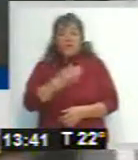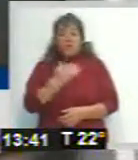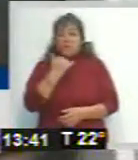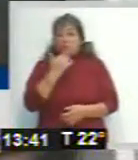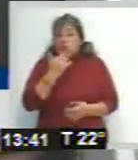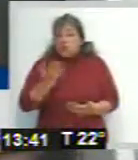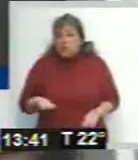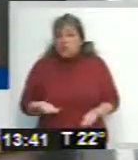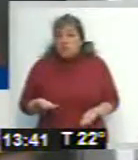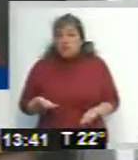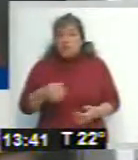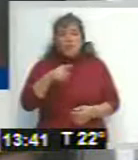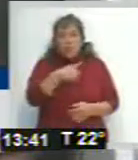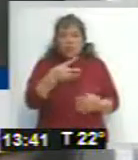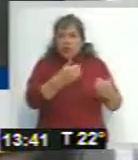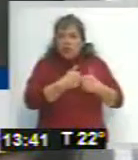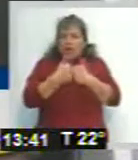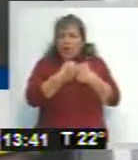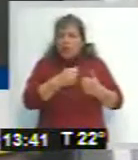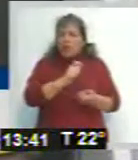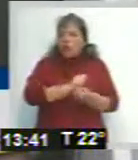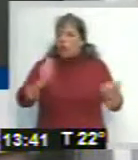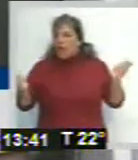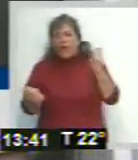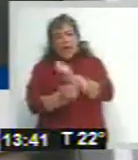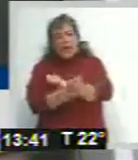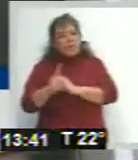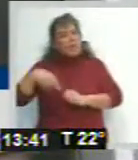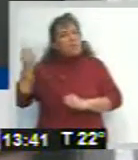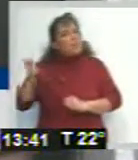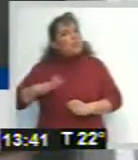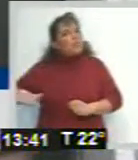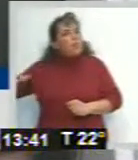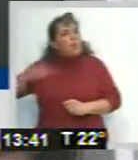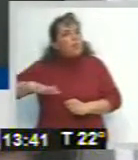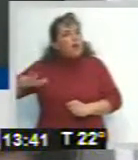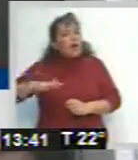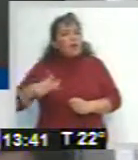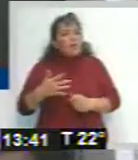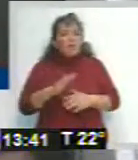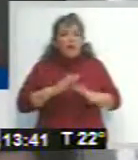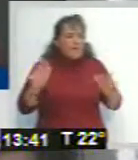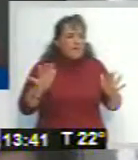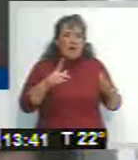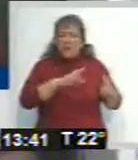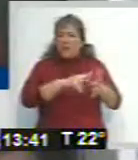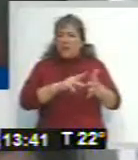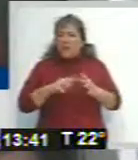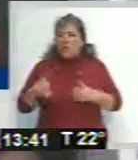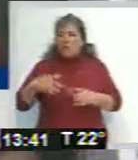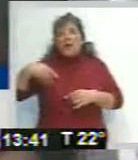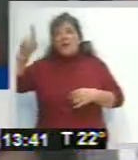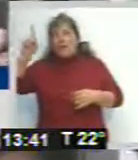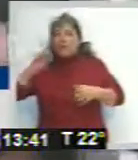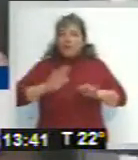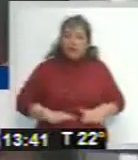De todos modos, ¿está de acuerdo con la reubicación? ¿Que los trasladen a otro lugar como para dejar de tener estos inconvenientes de que se van, que no